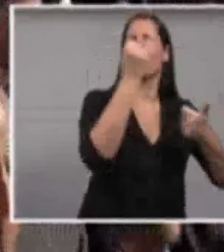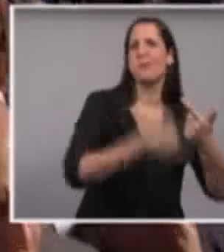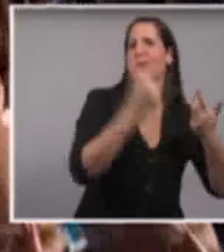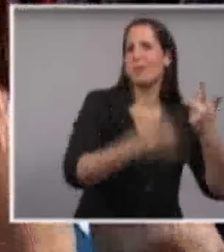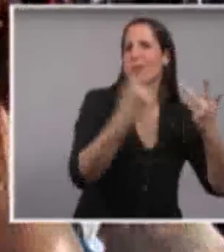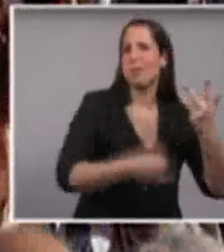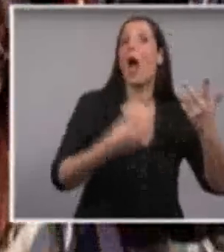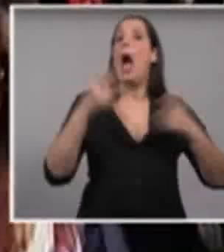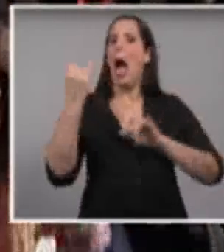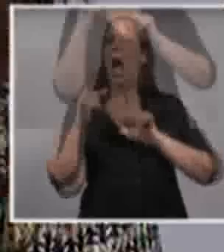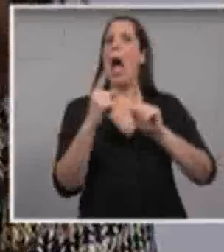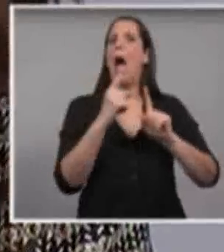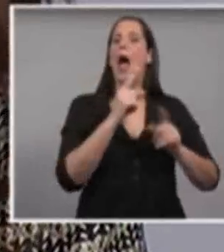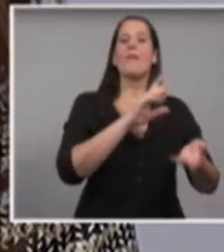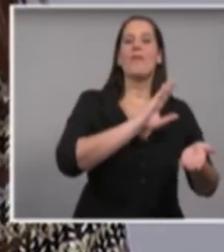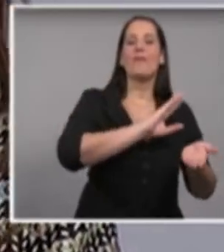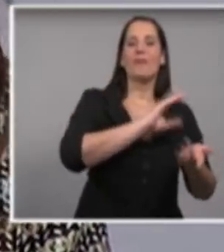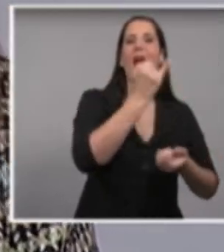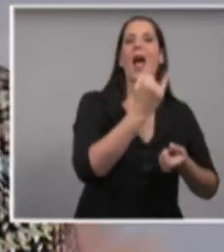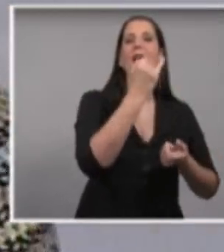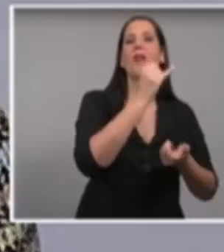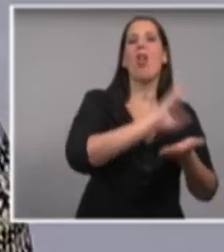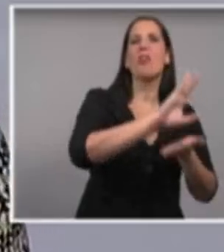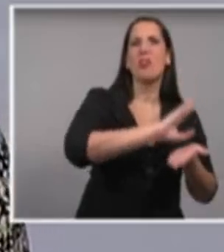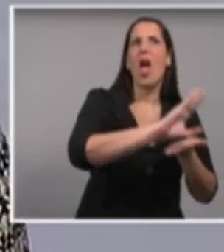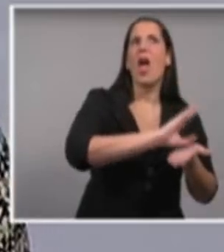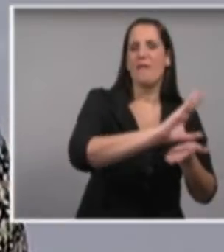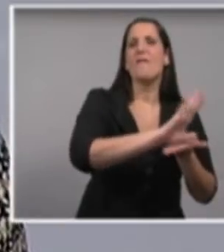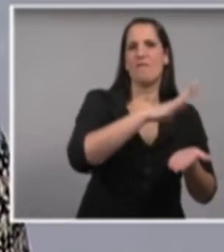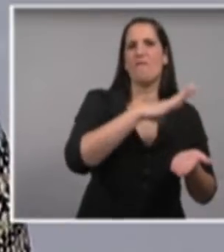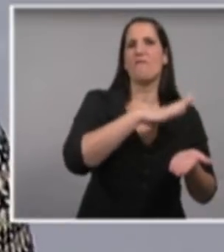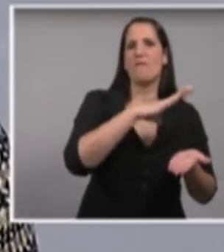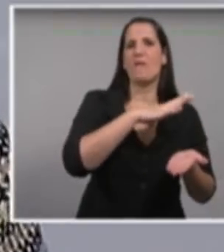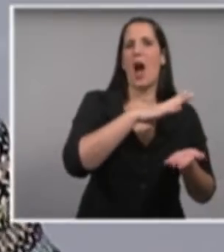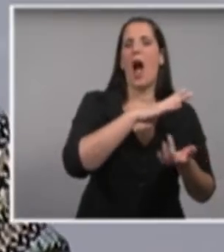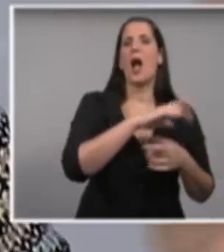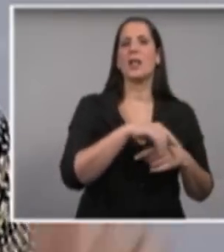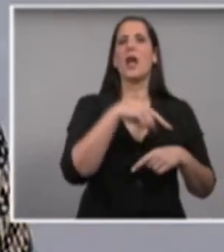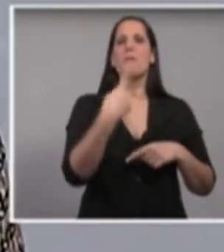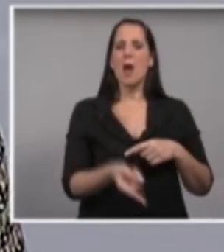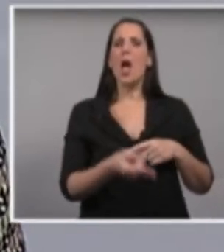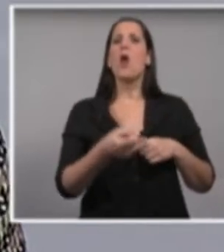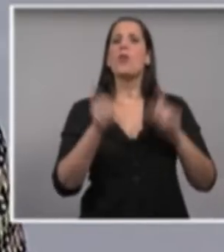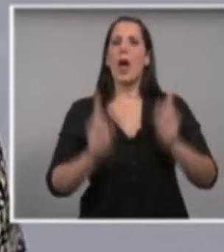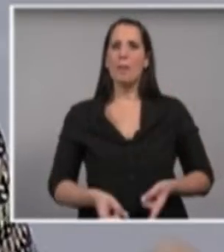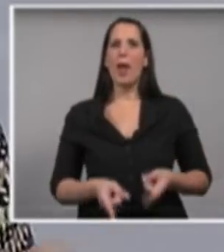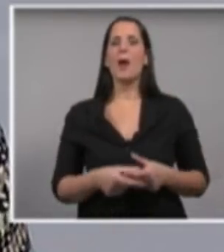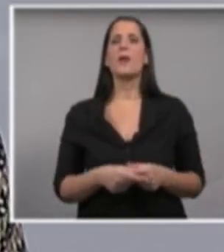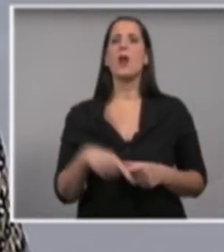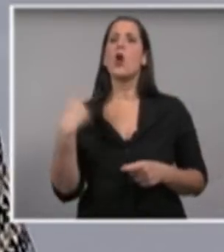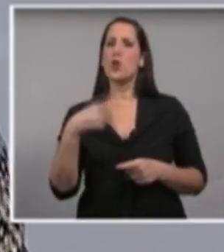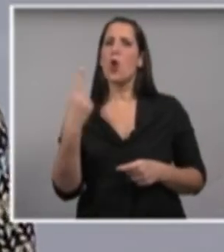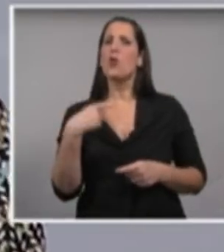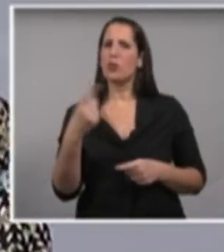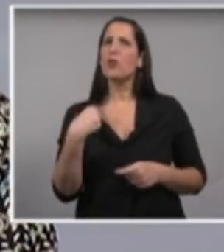Tenemos columnas en el debe. Pero tenemos muchas columnas también en lo que hemos